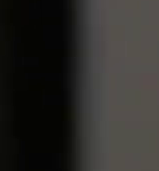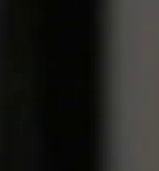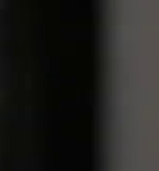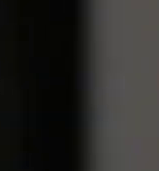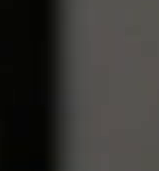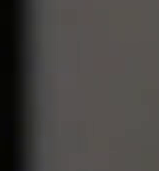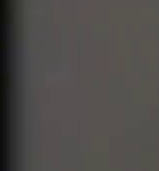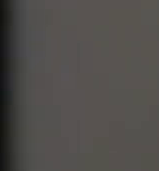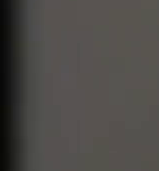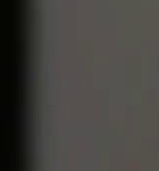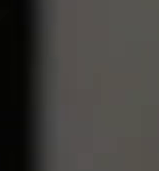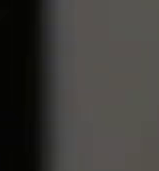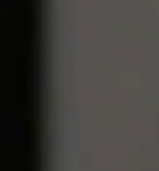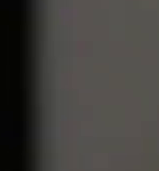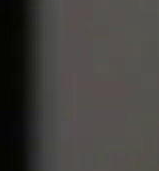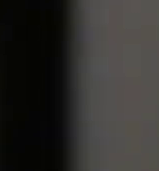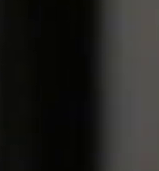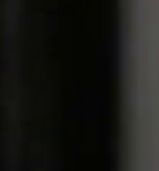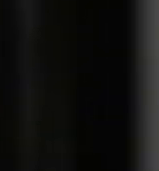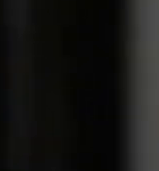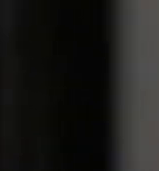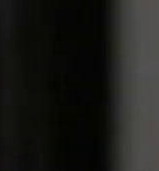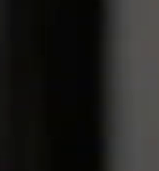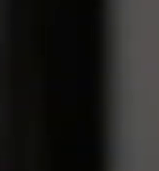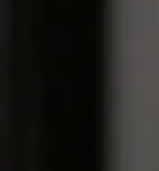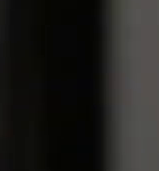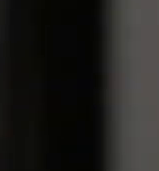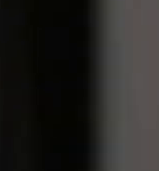bien pendejo. Bien pendejo.